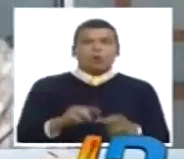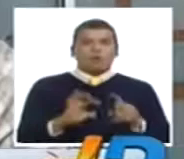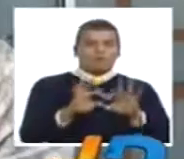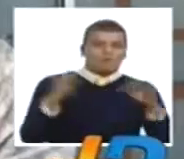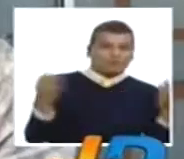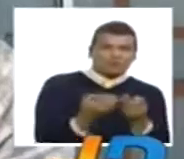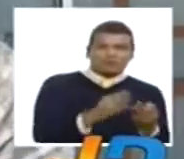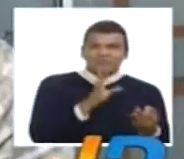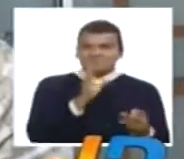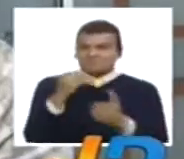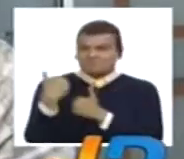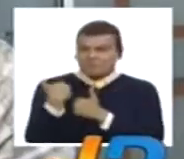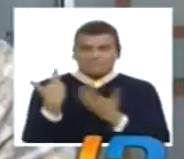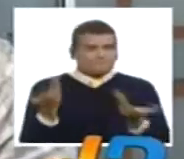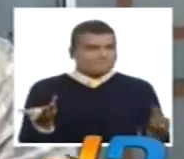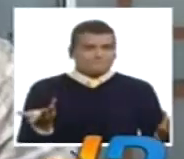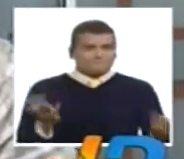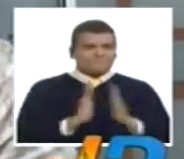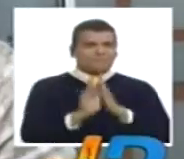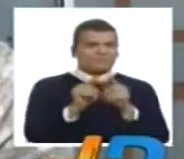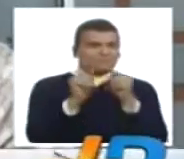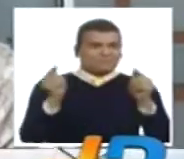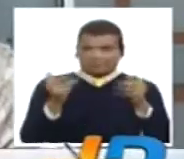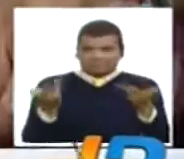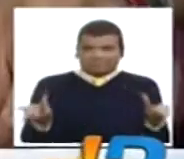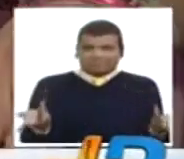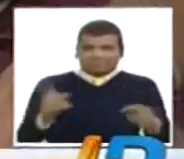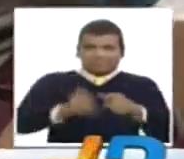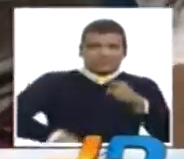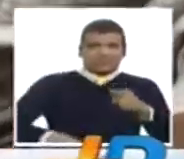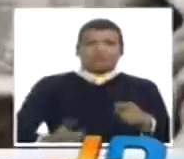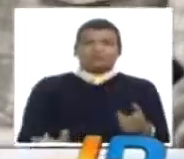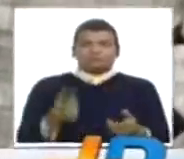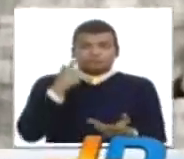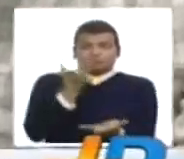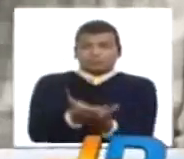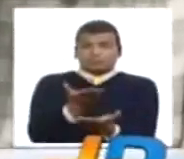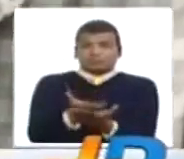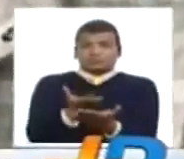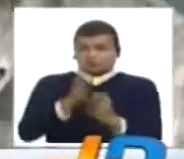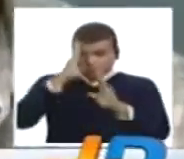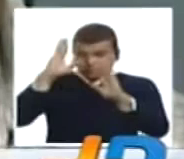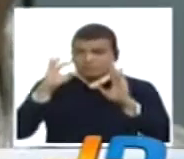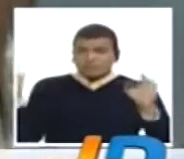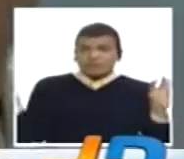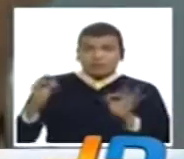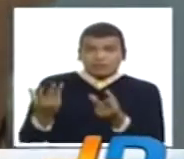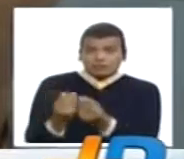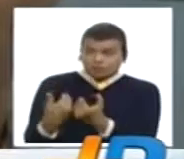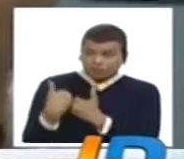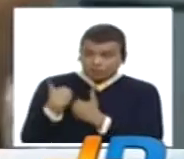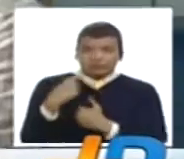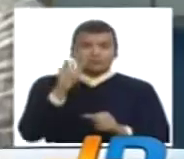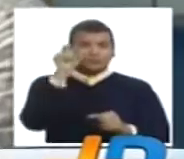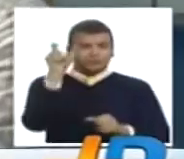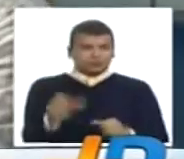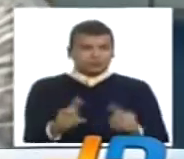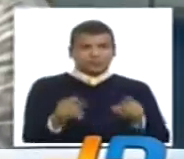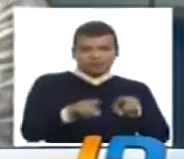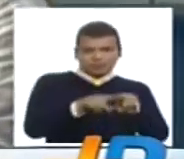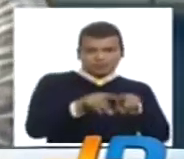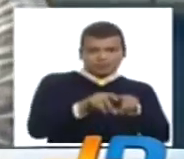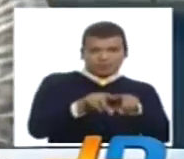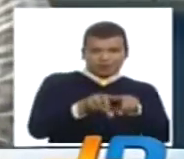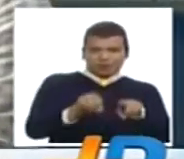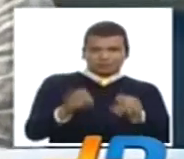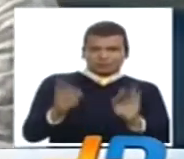quedaba complicado pues dar información sobre este. Como el argumento no fue tenido en cuenta por los inspectores, el hermano del arquero interpuso una acción de